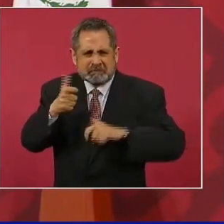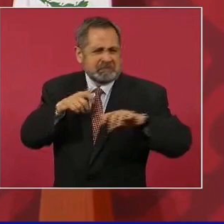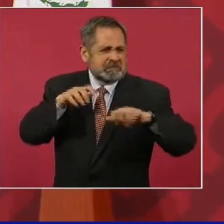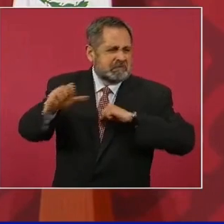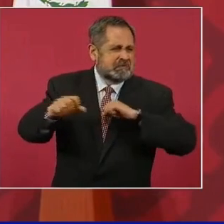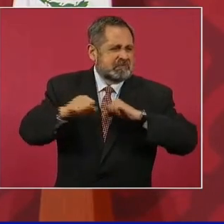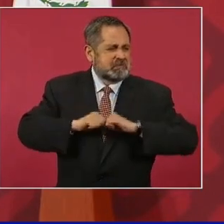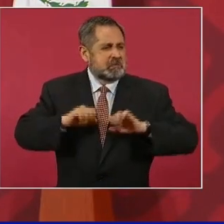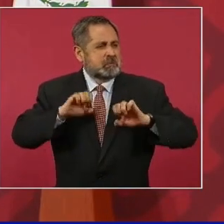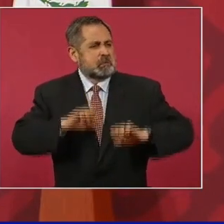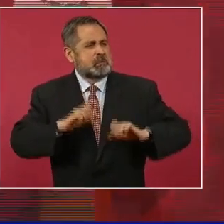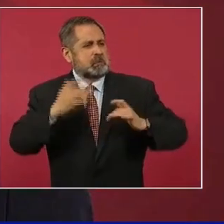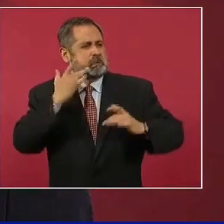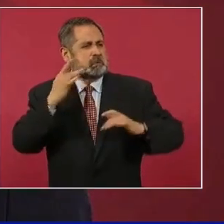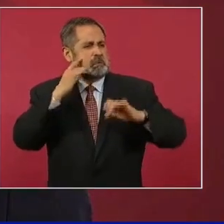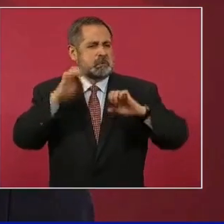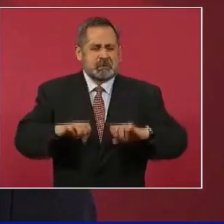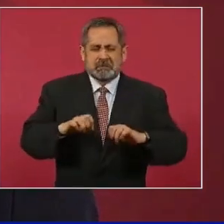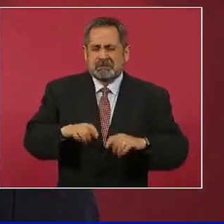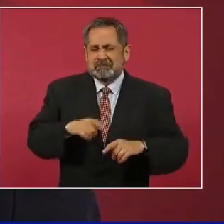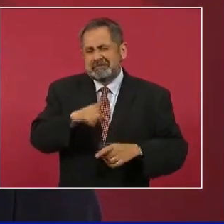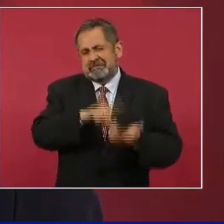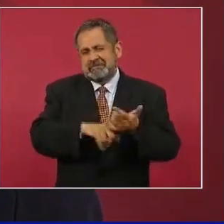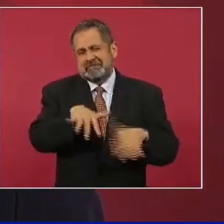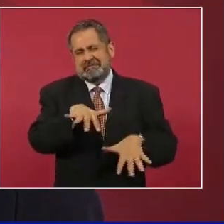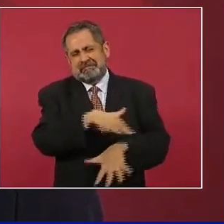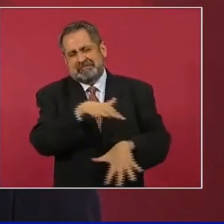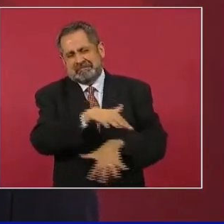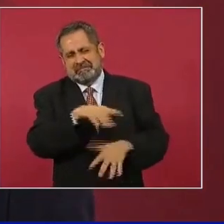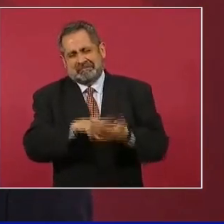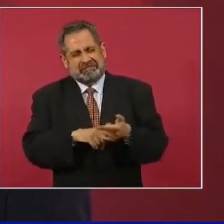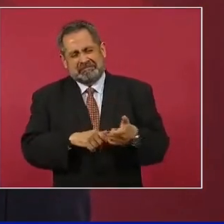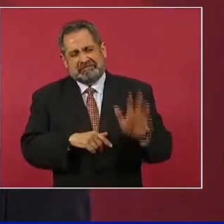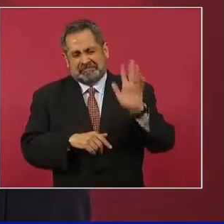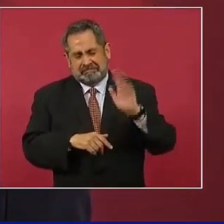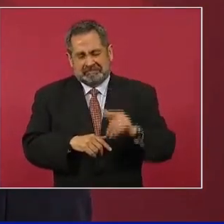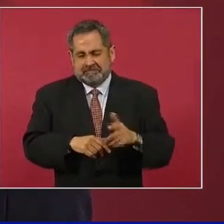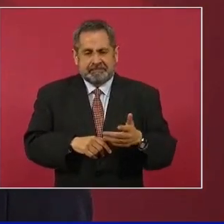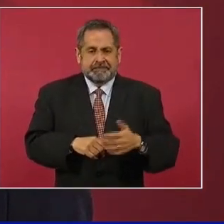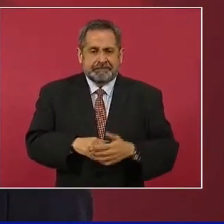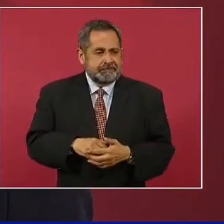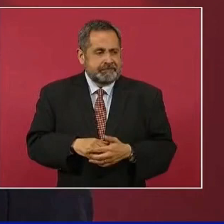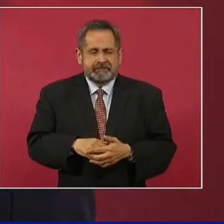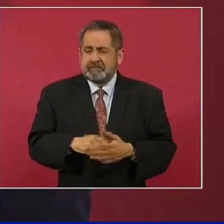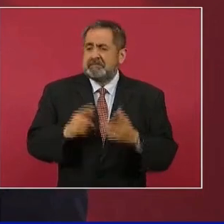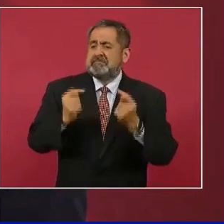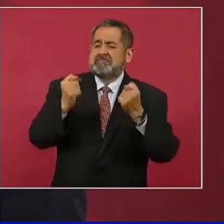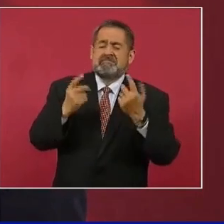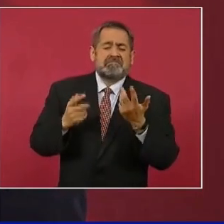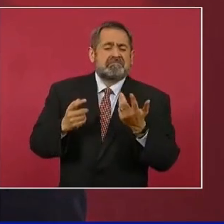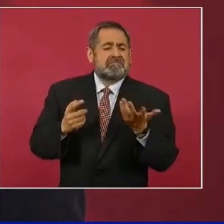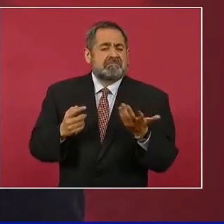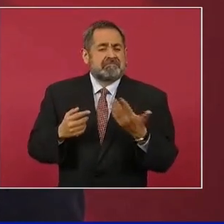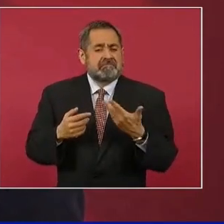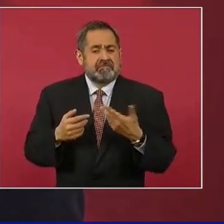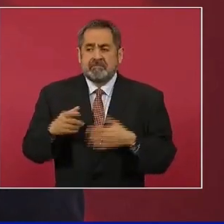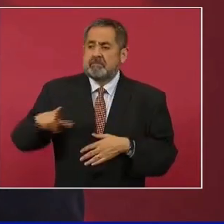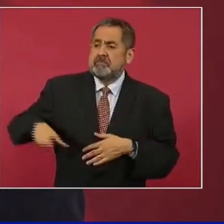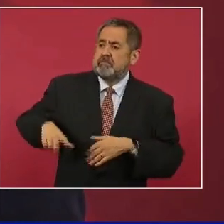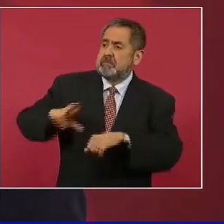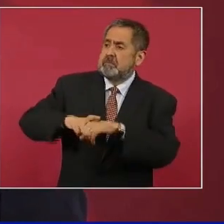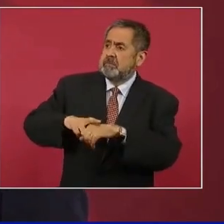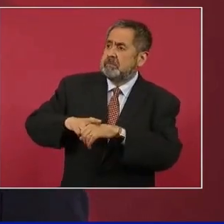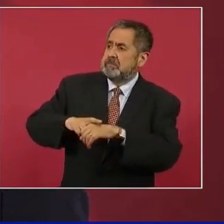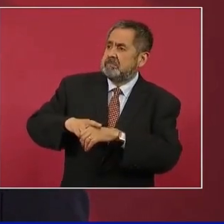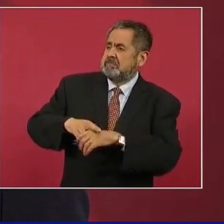el lujo barato y el mal ejemplo de los